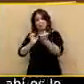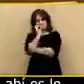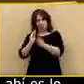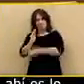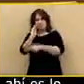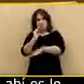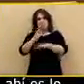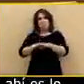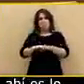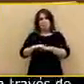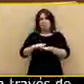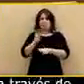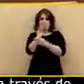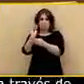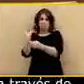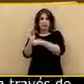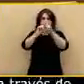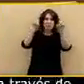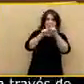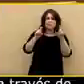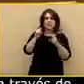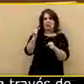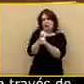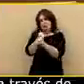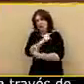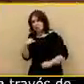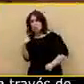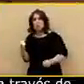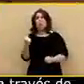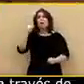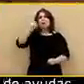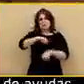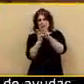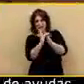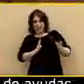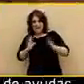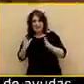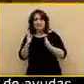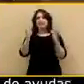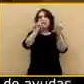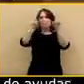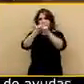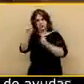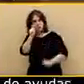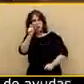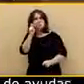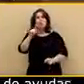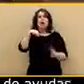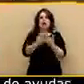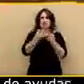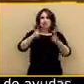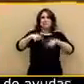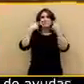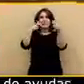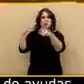empresas, a trabajadores autónomos, a trabajadores por cuenta ajena, a empresas del sector del turismo y sectores que están directamente afectados